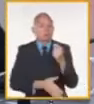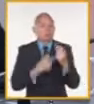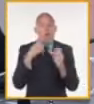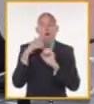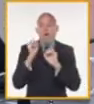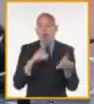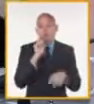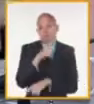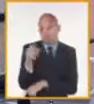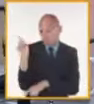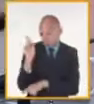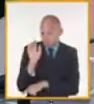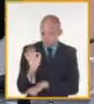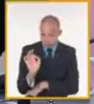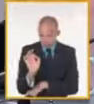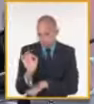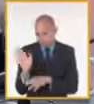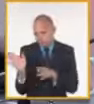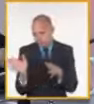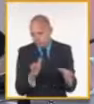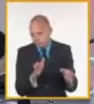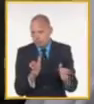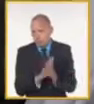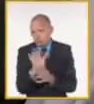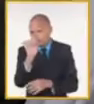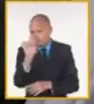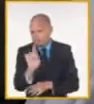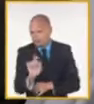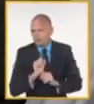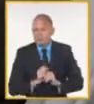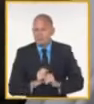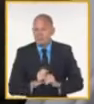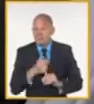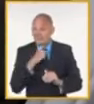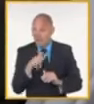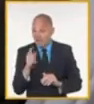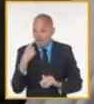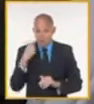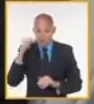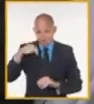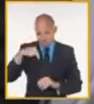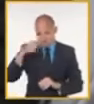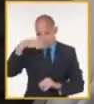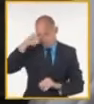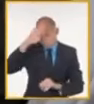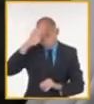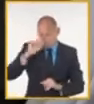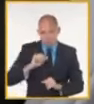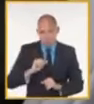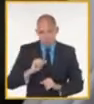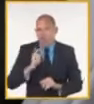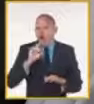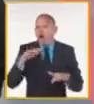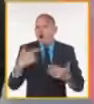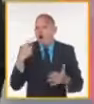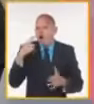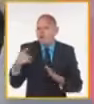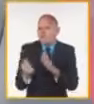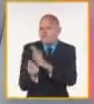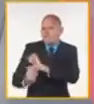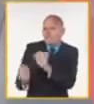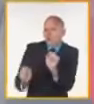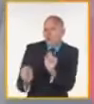ese terrorismo en Cuba y en cualquier parte del mundo Coronel Cuál es la posición de nuestro de nuestro país bueno en